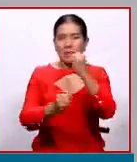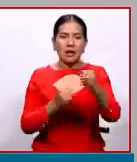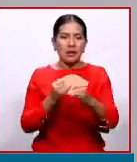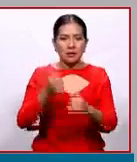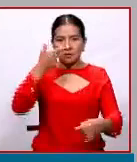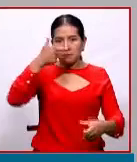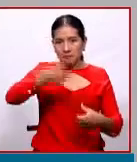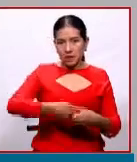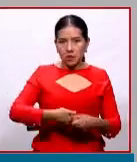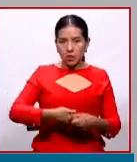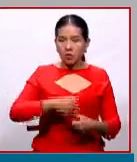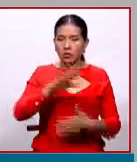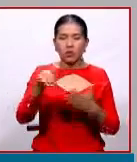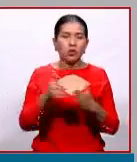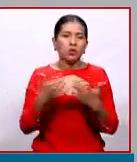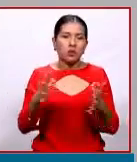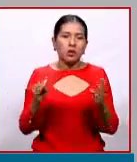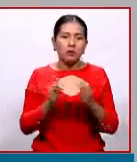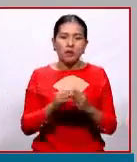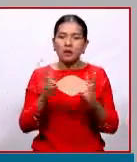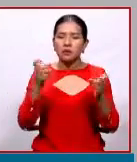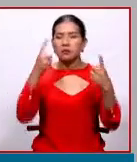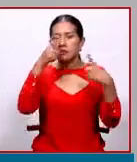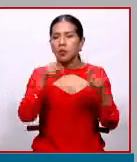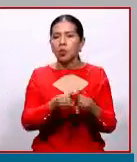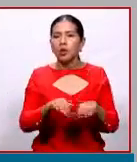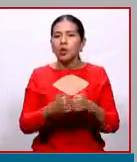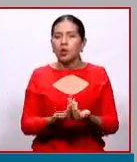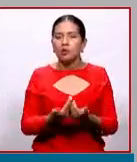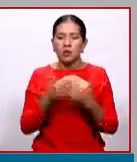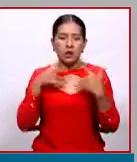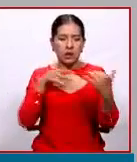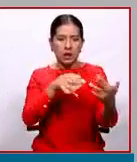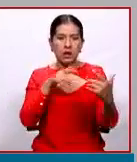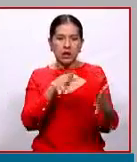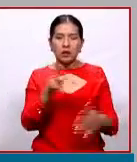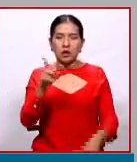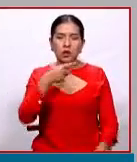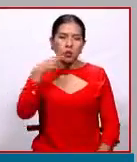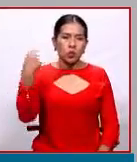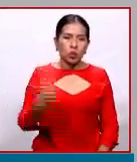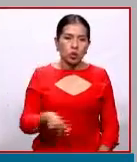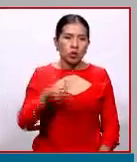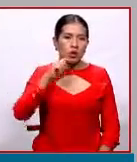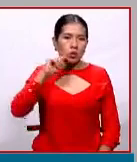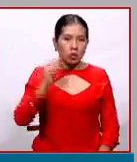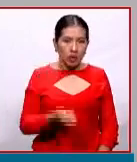petróleo que ha conllevado la guerra entre Rusia y Ucrania,